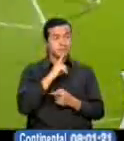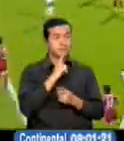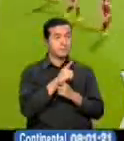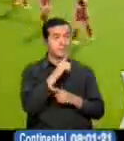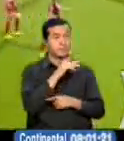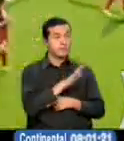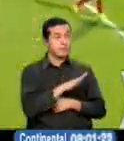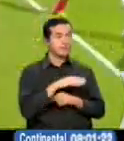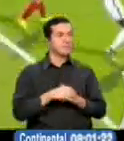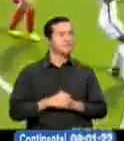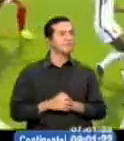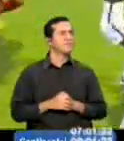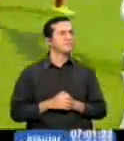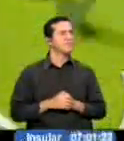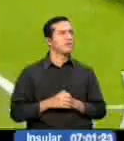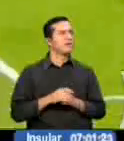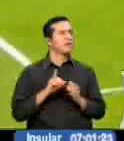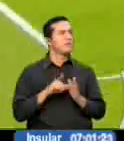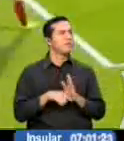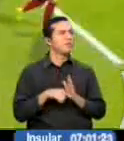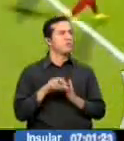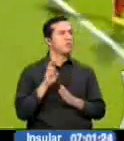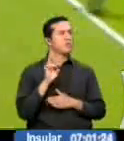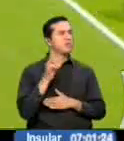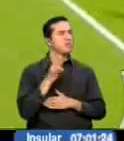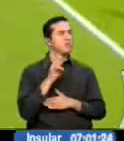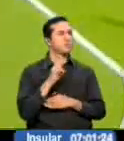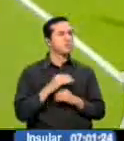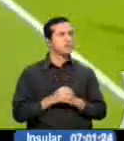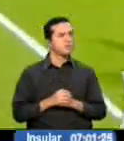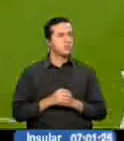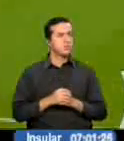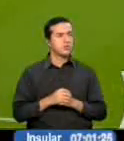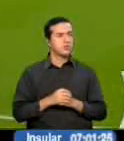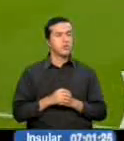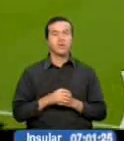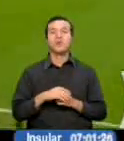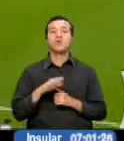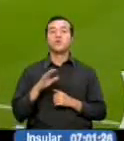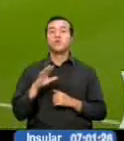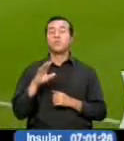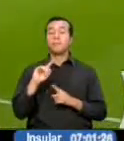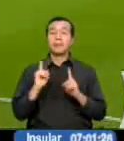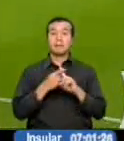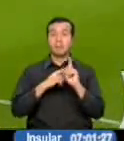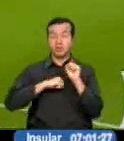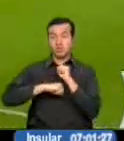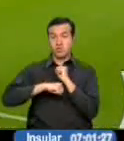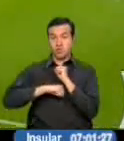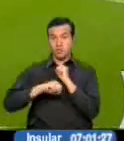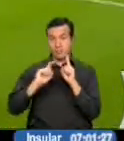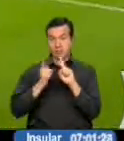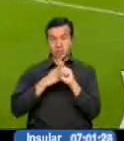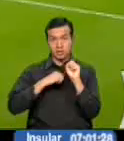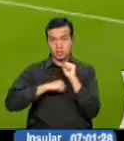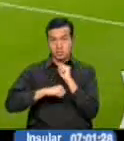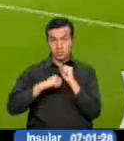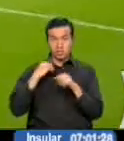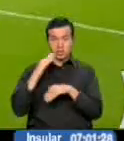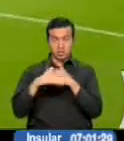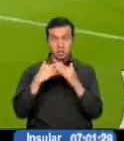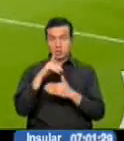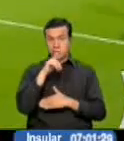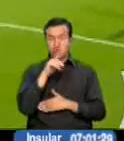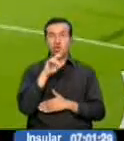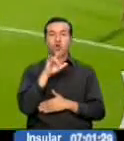precisamente al minuto 17 Keyoro para poner el primer gol del partido. Más adelante